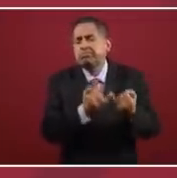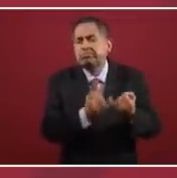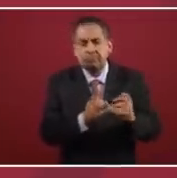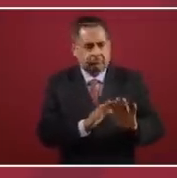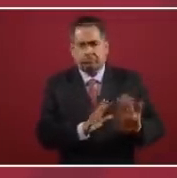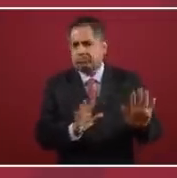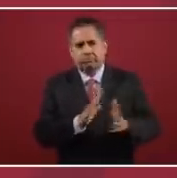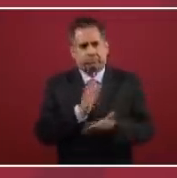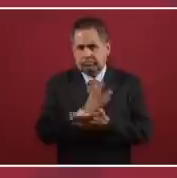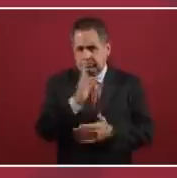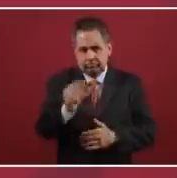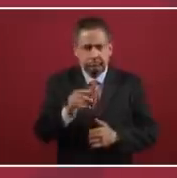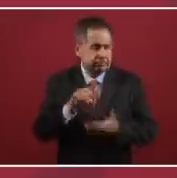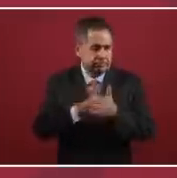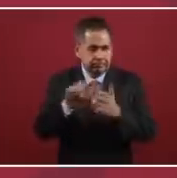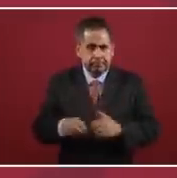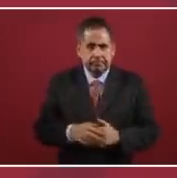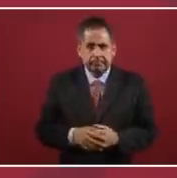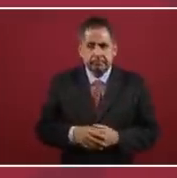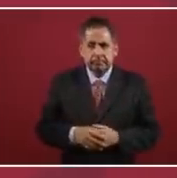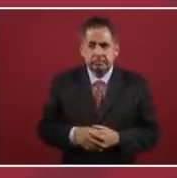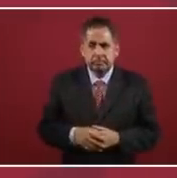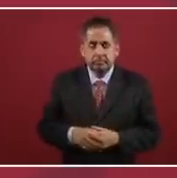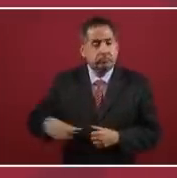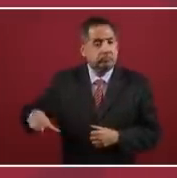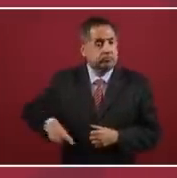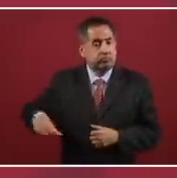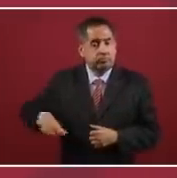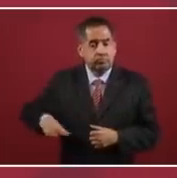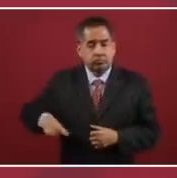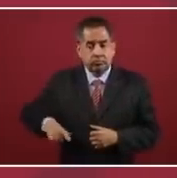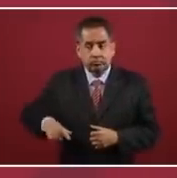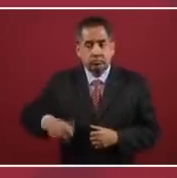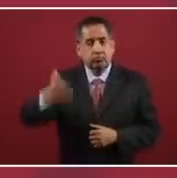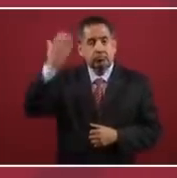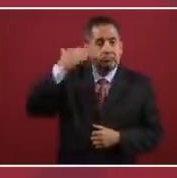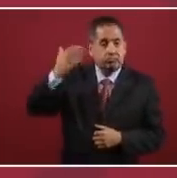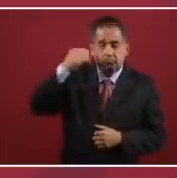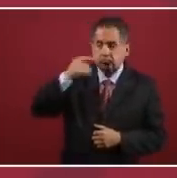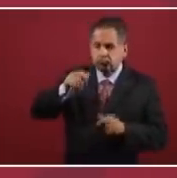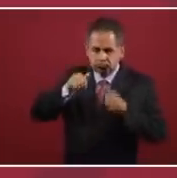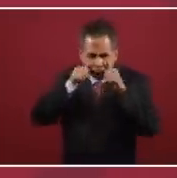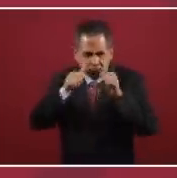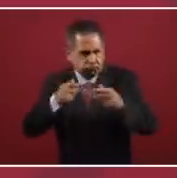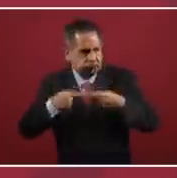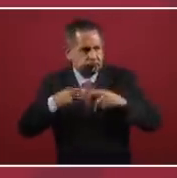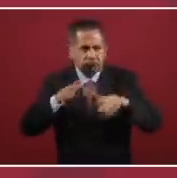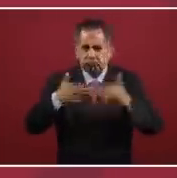Por ejemplo, el gobierno no estaba hecho para servir al pueblo.